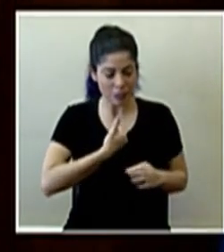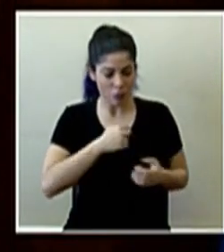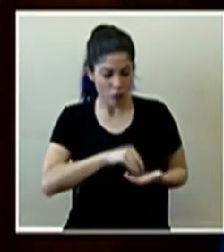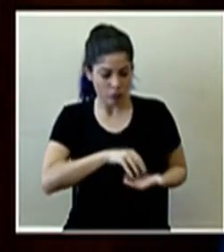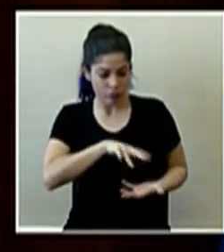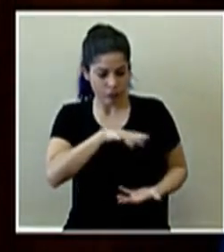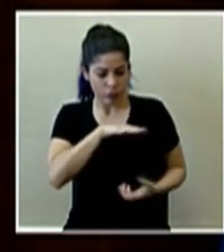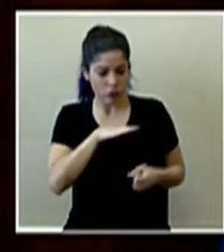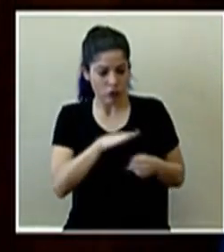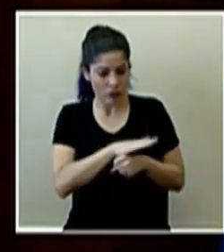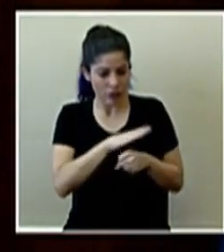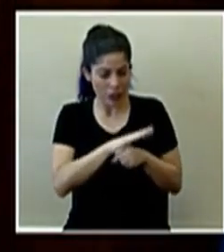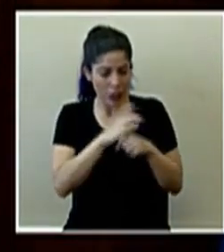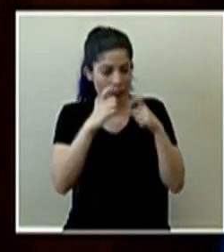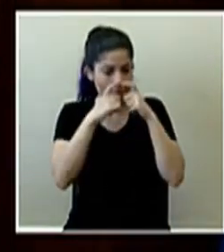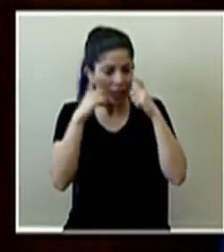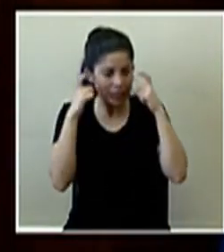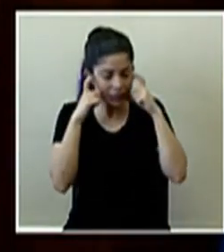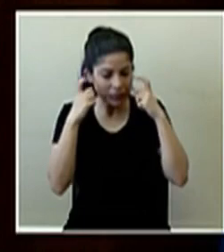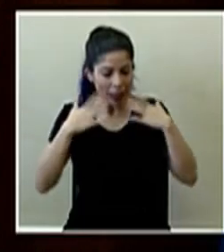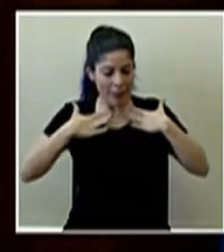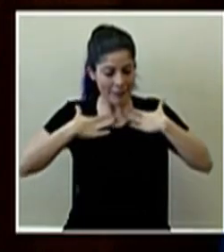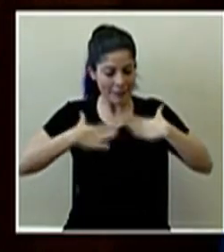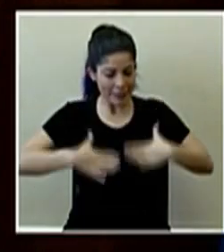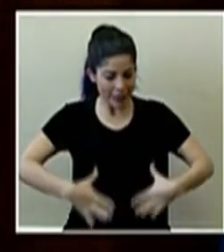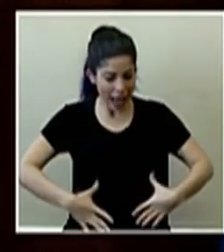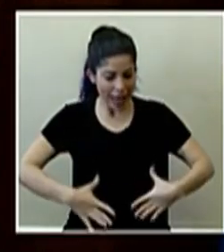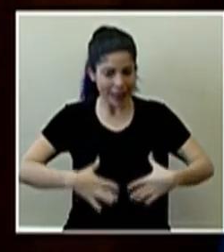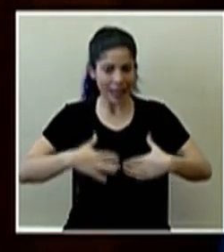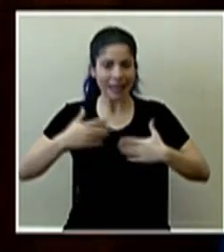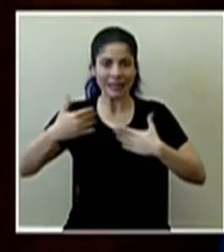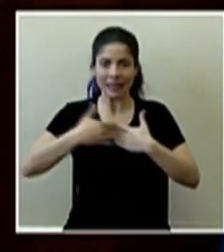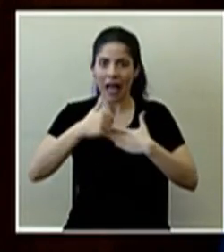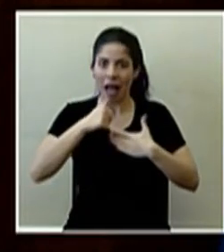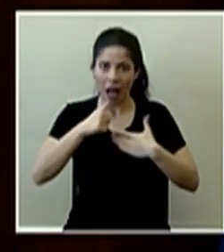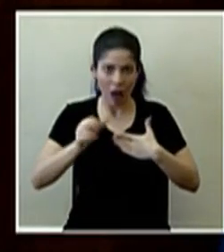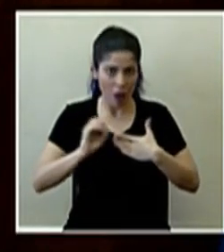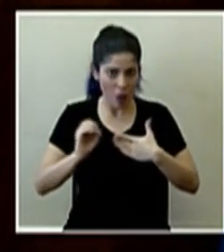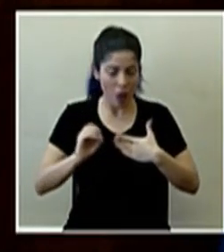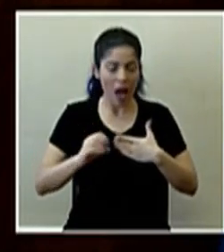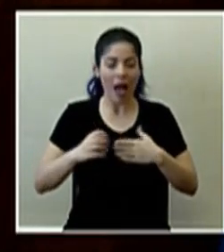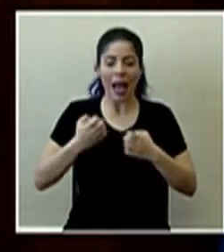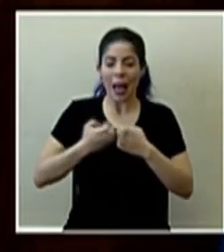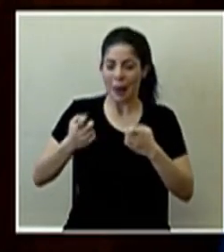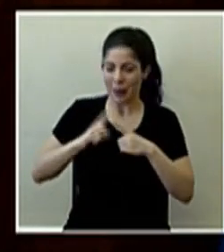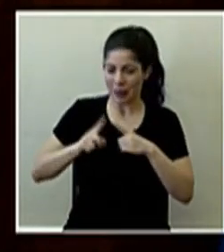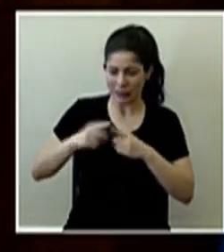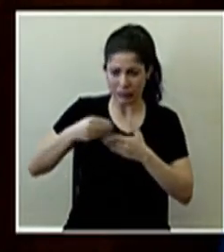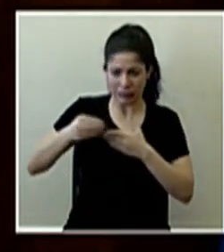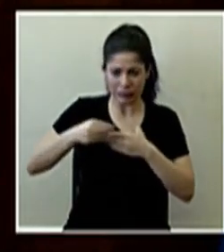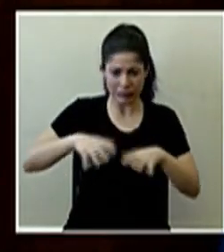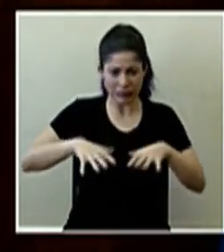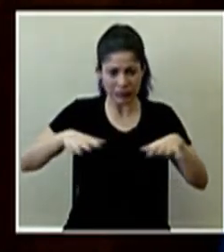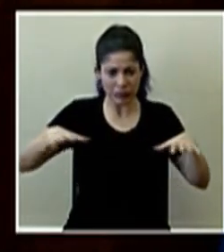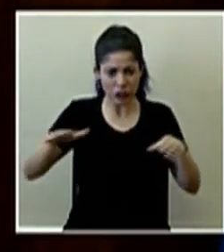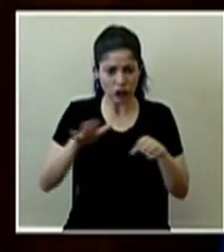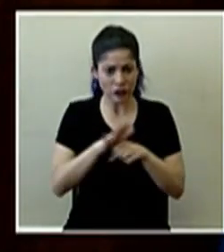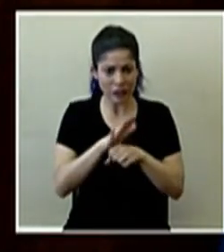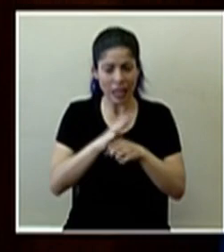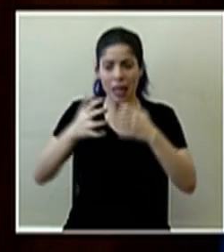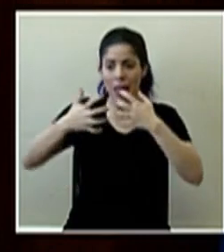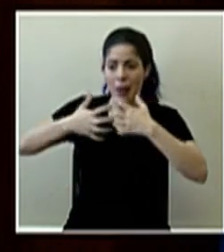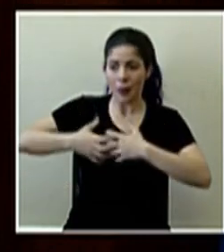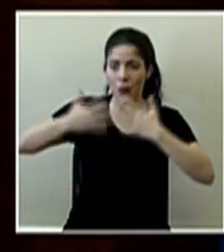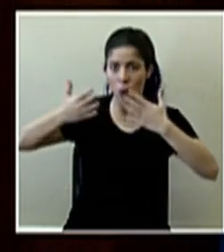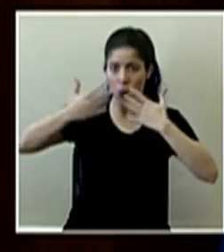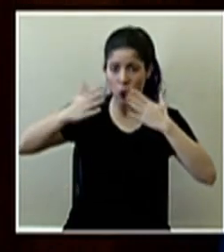autoabastecernos de mascarillas, de batas de impermeables, de todo tipo de equipo y hasta de ventiladores en